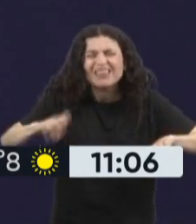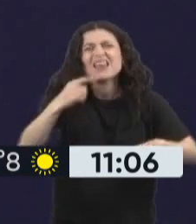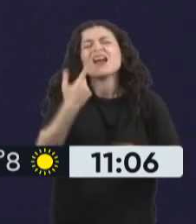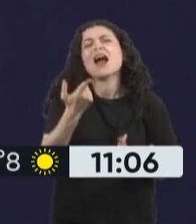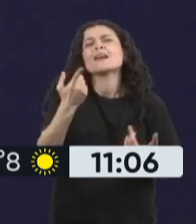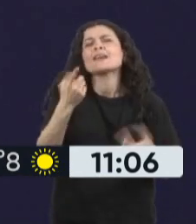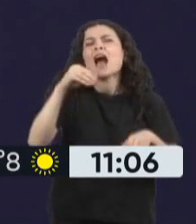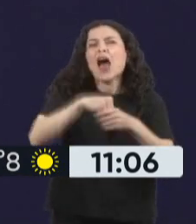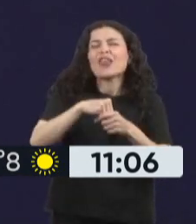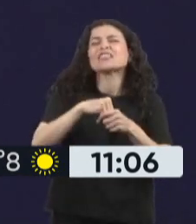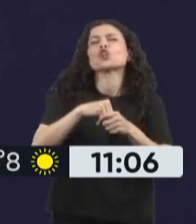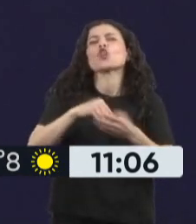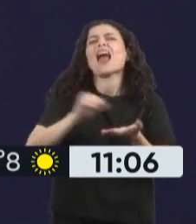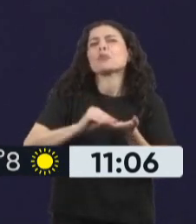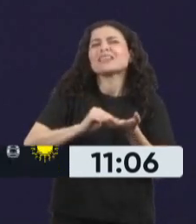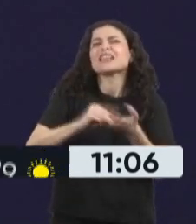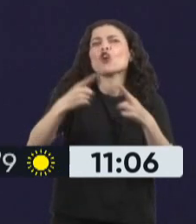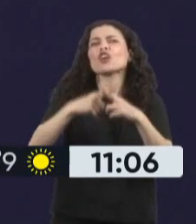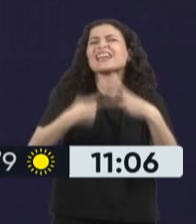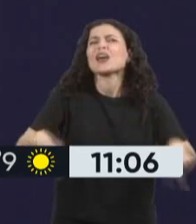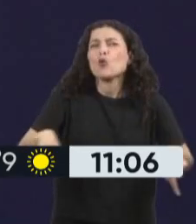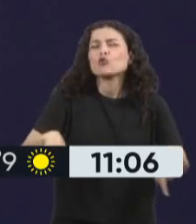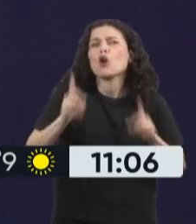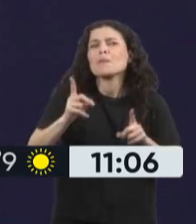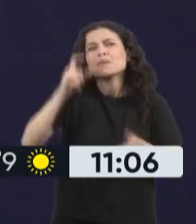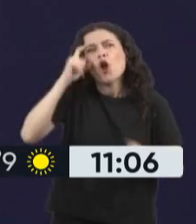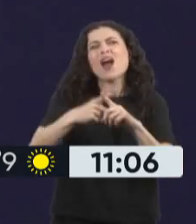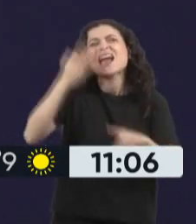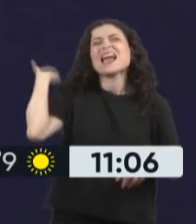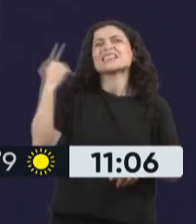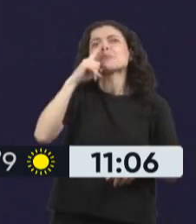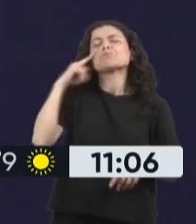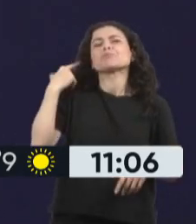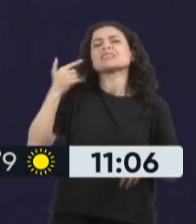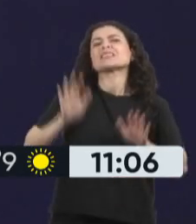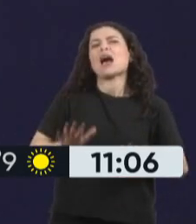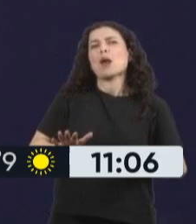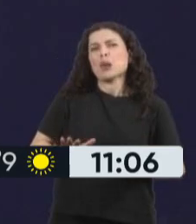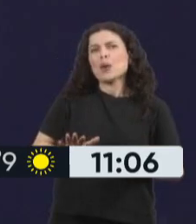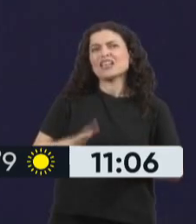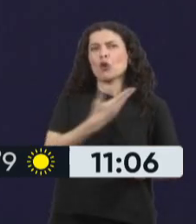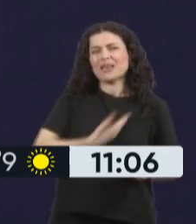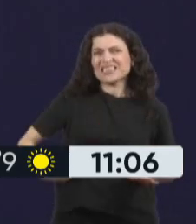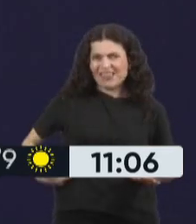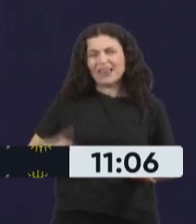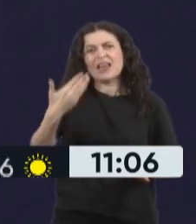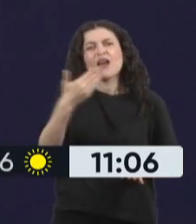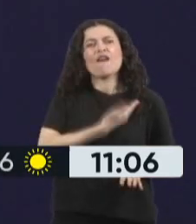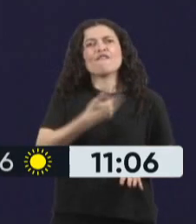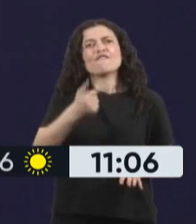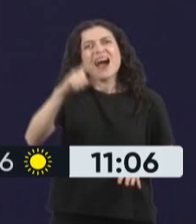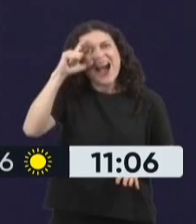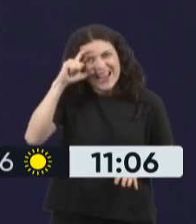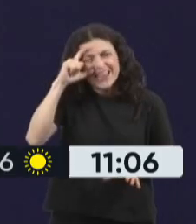en la administración de recursos durante la gestión del expresidente Fernández en el FAE, el Fondo de